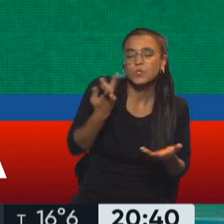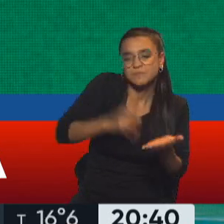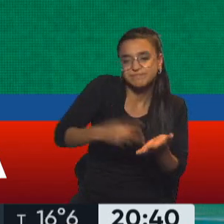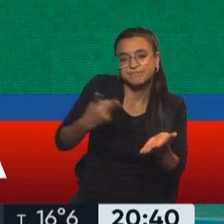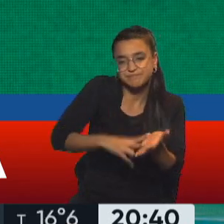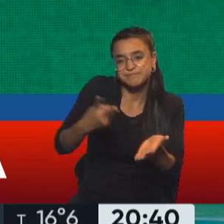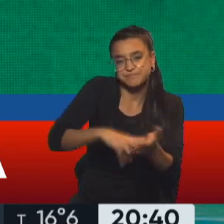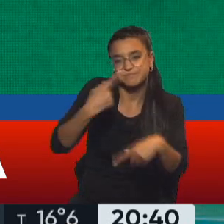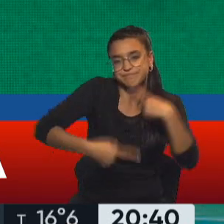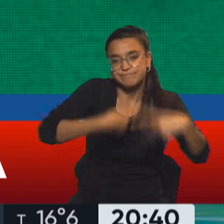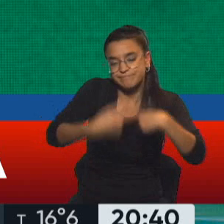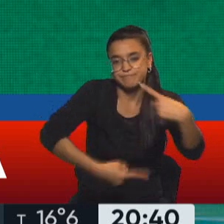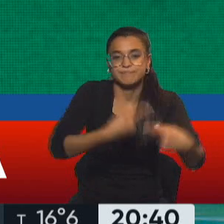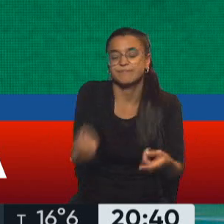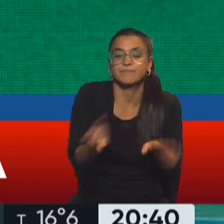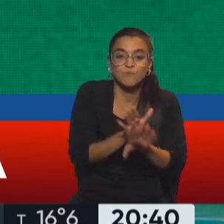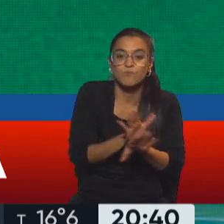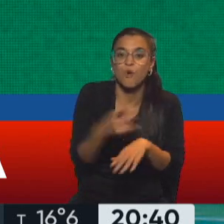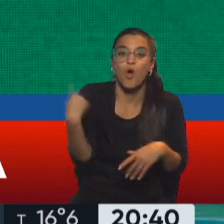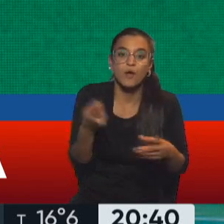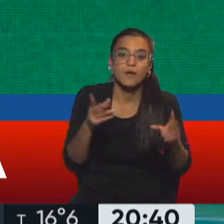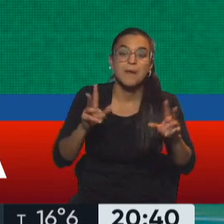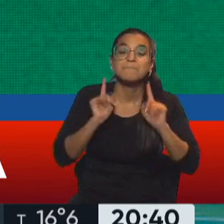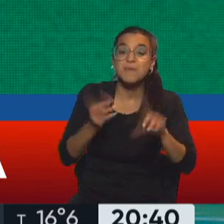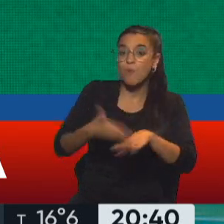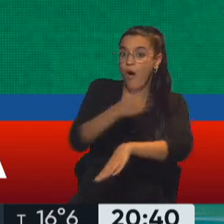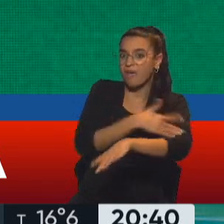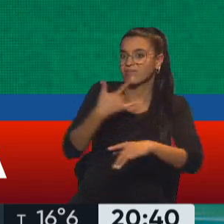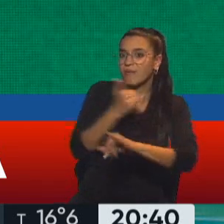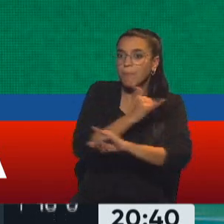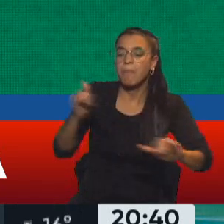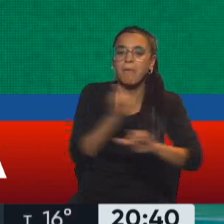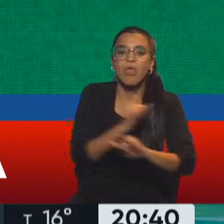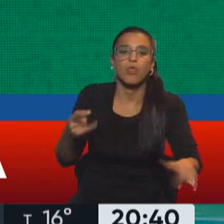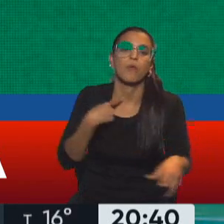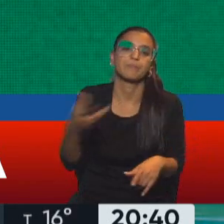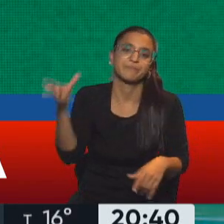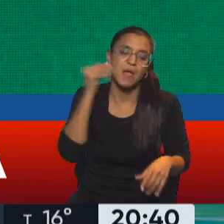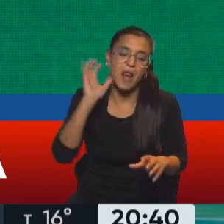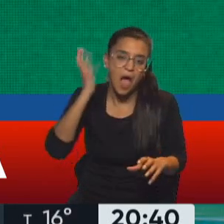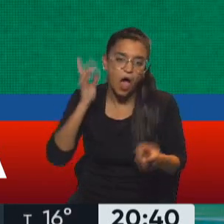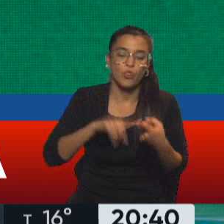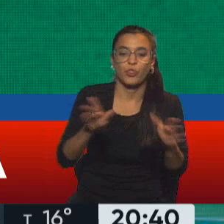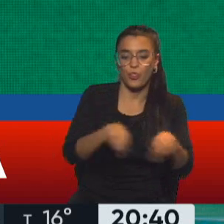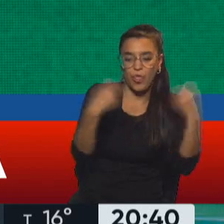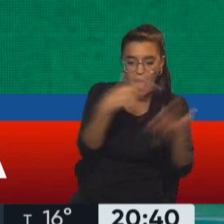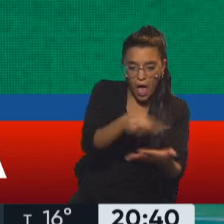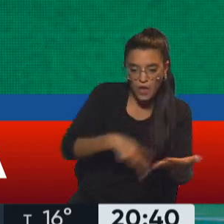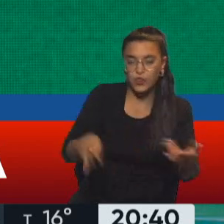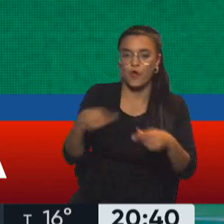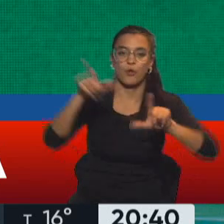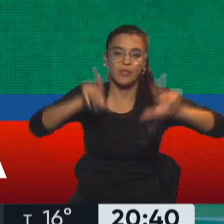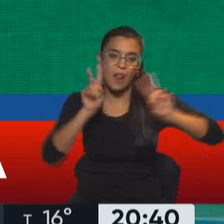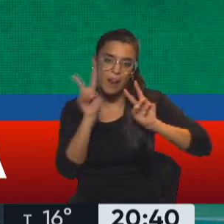hasta el cansancio y que con esta concentración de medios a la que hacía alusión anteriormente, usted lo va a escuchar en la radio, lo va a leer en los diarios, en la